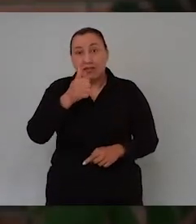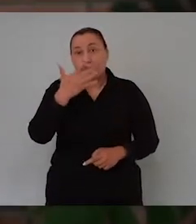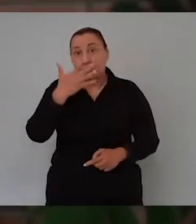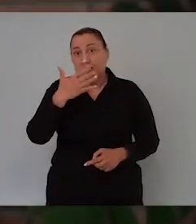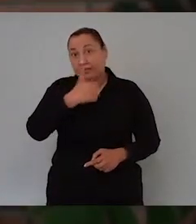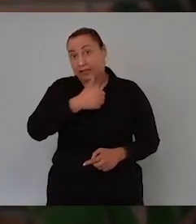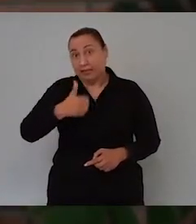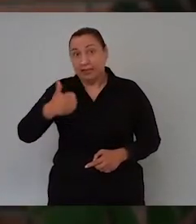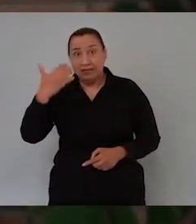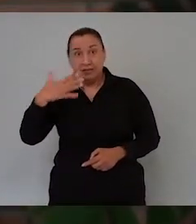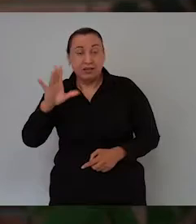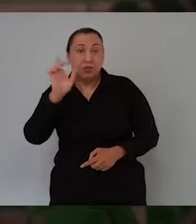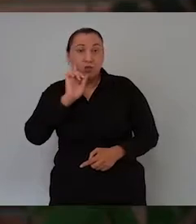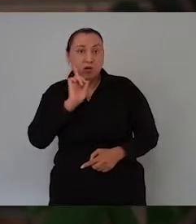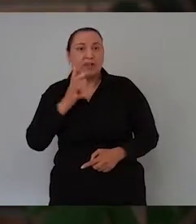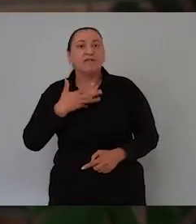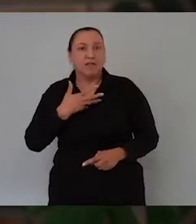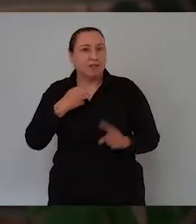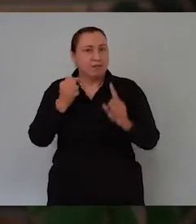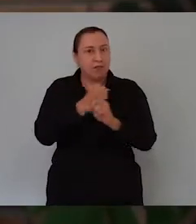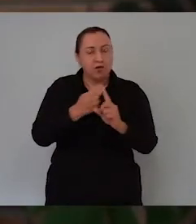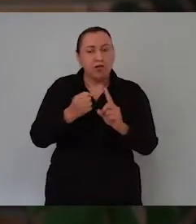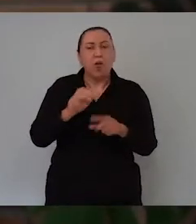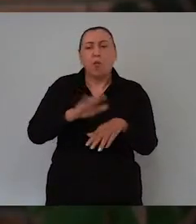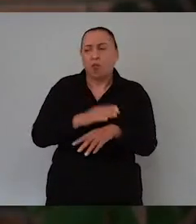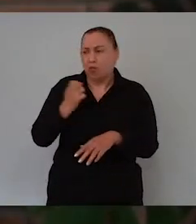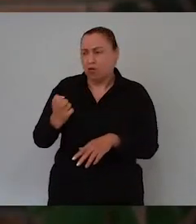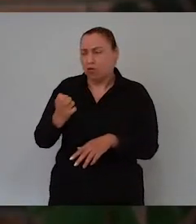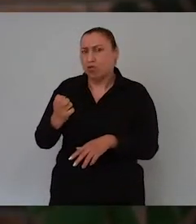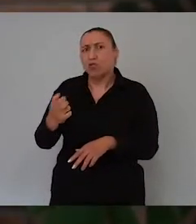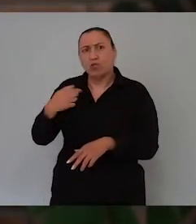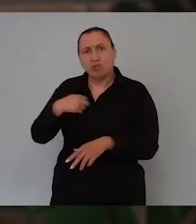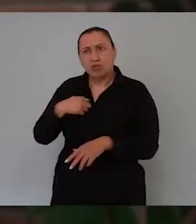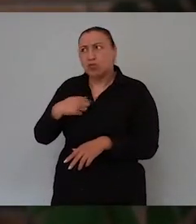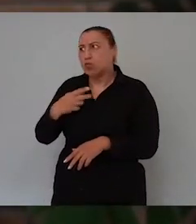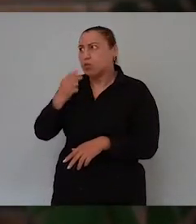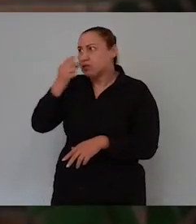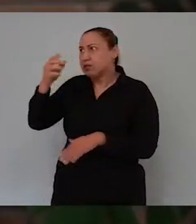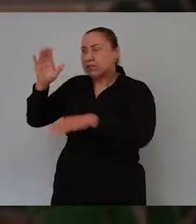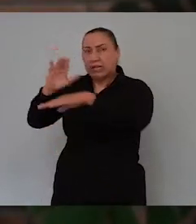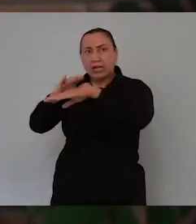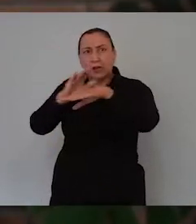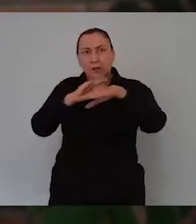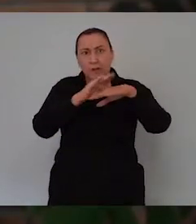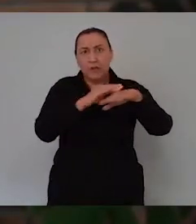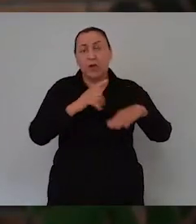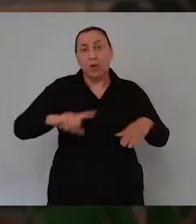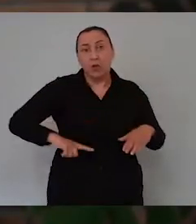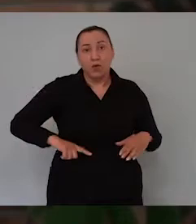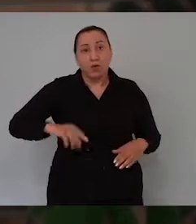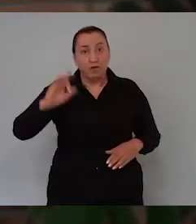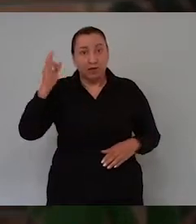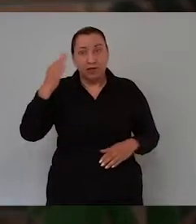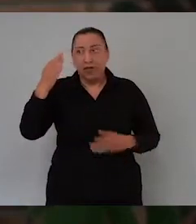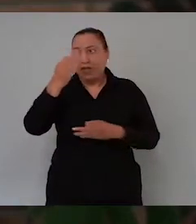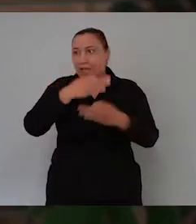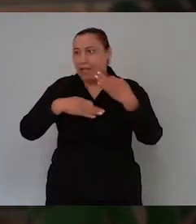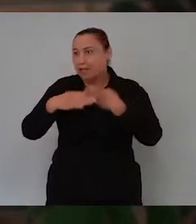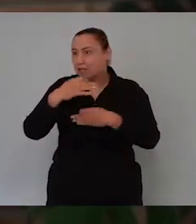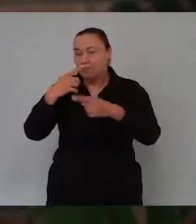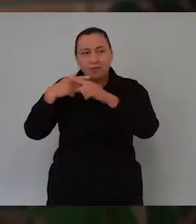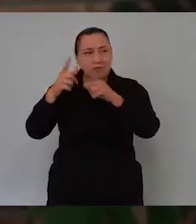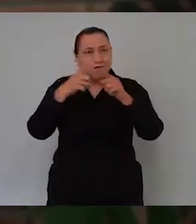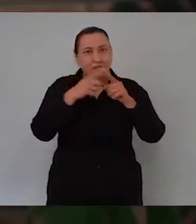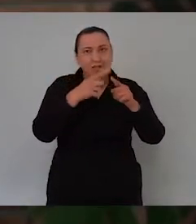En México, 6 de cada 10 mujeres sufren violencia. Por eso, hoy hacemos un fuerte llamado al gobierno federal y